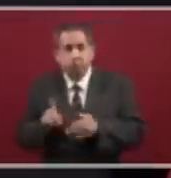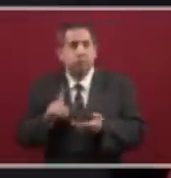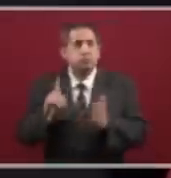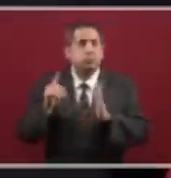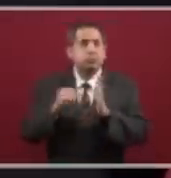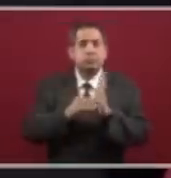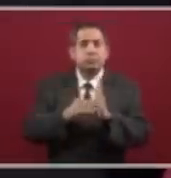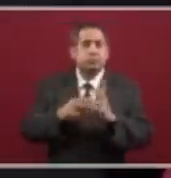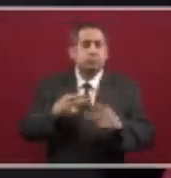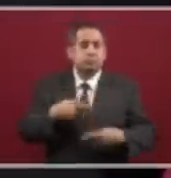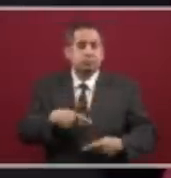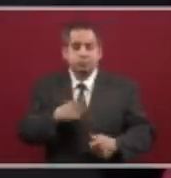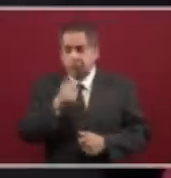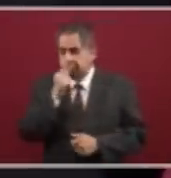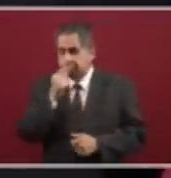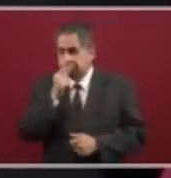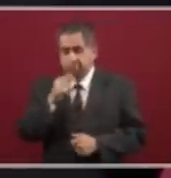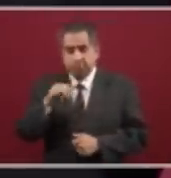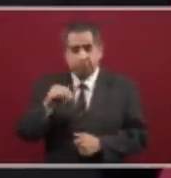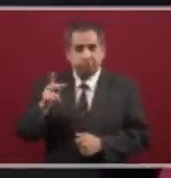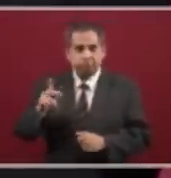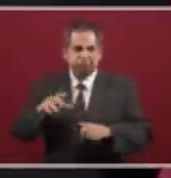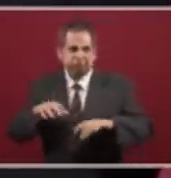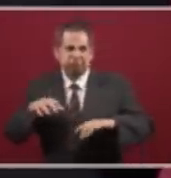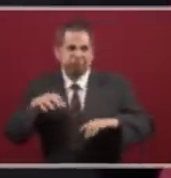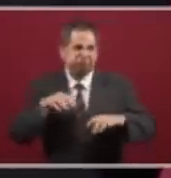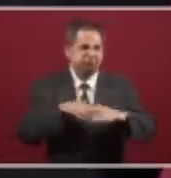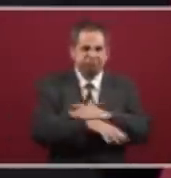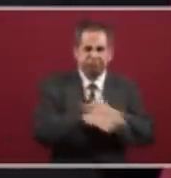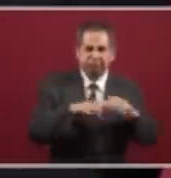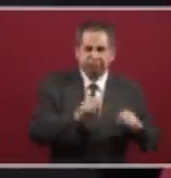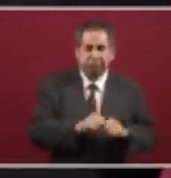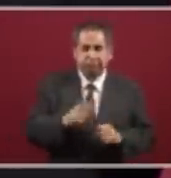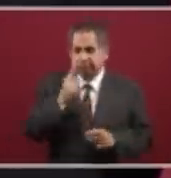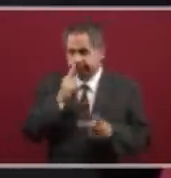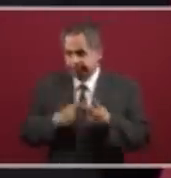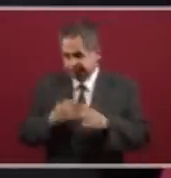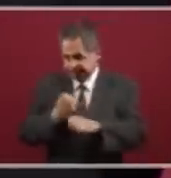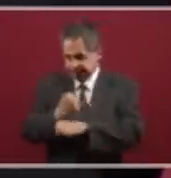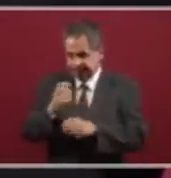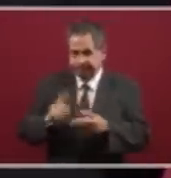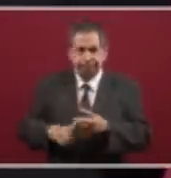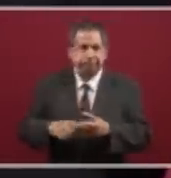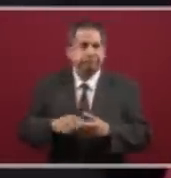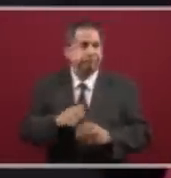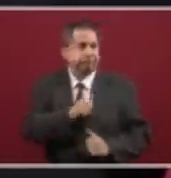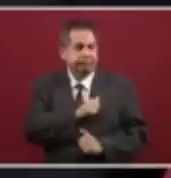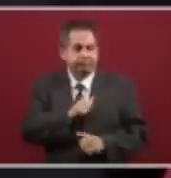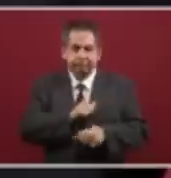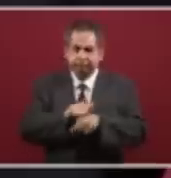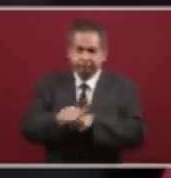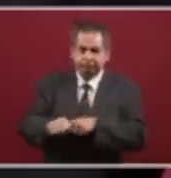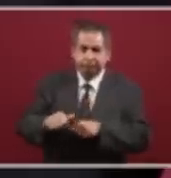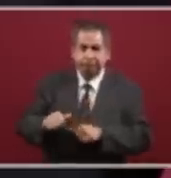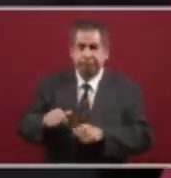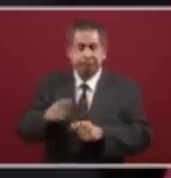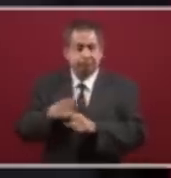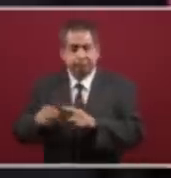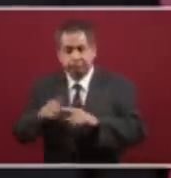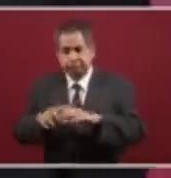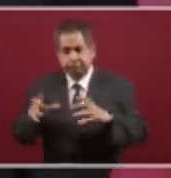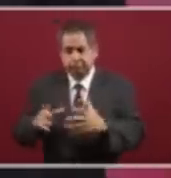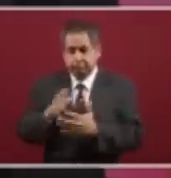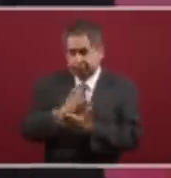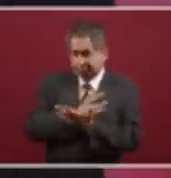elementos de la policía ministerial policía estatal granaderos y militares que con